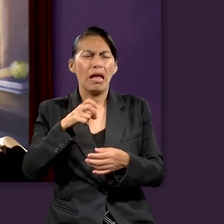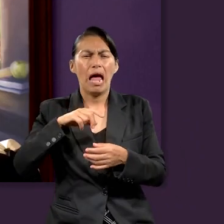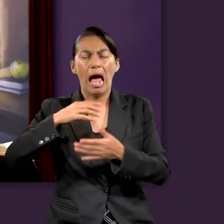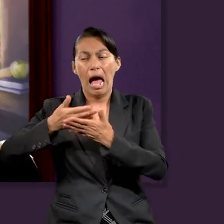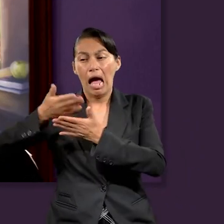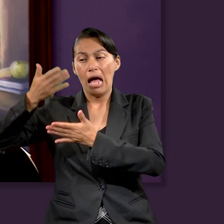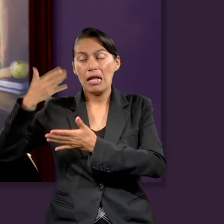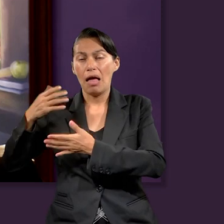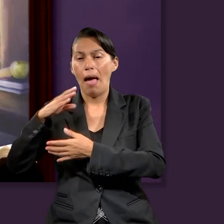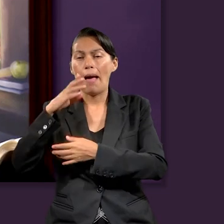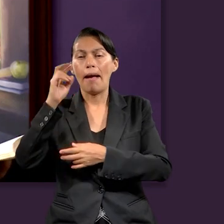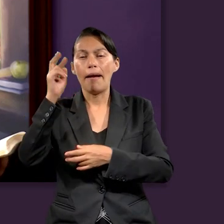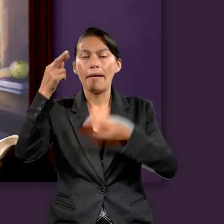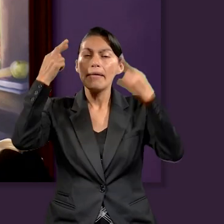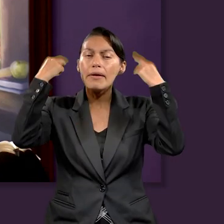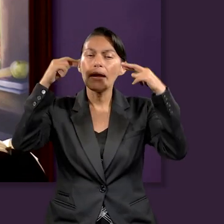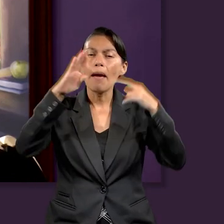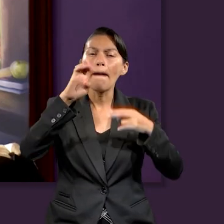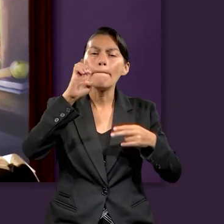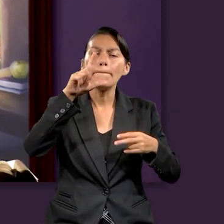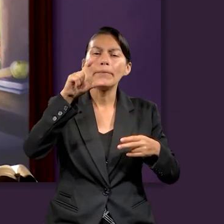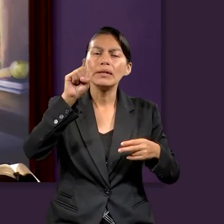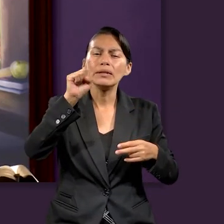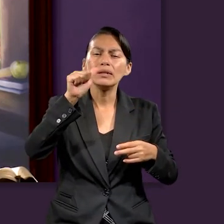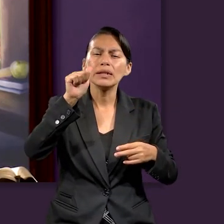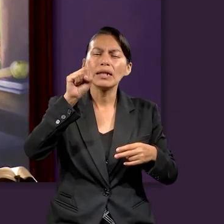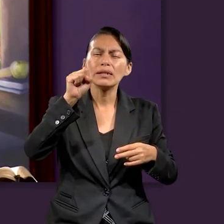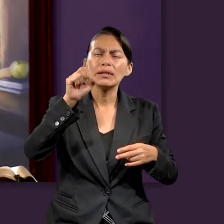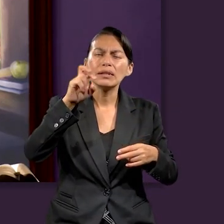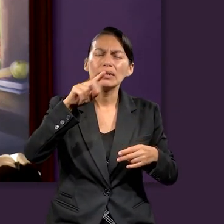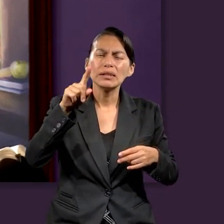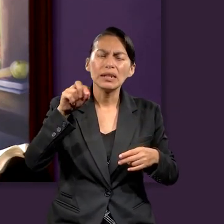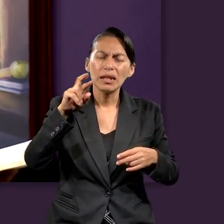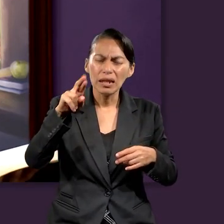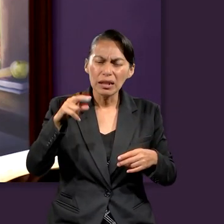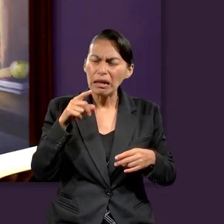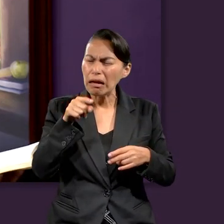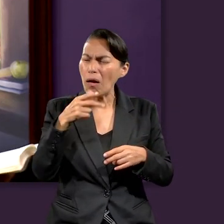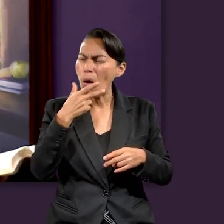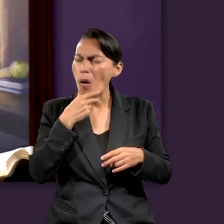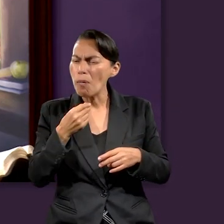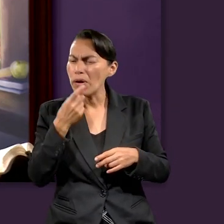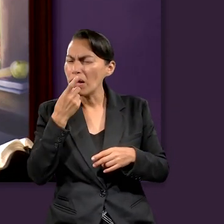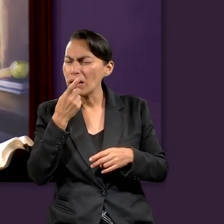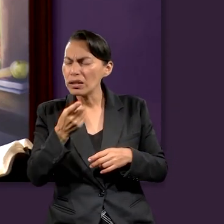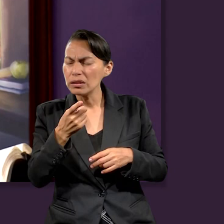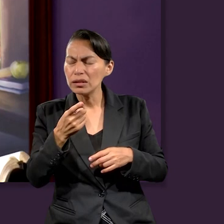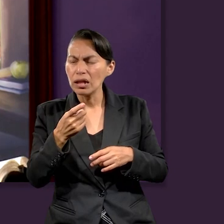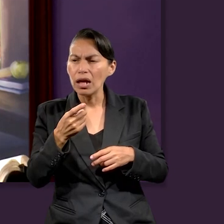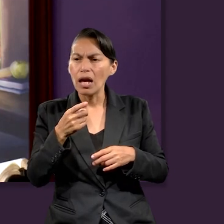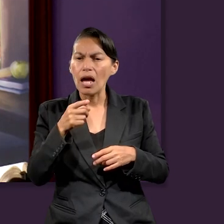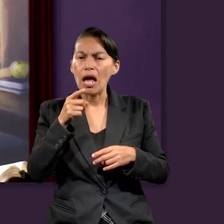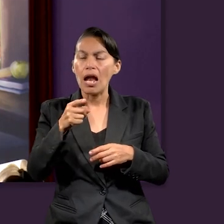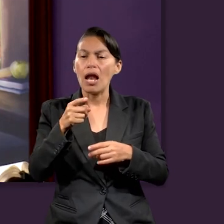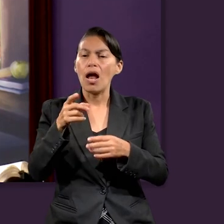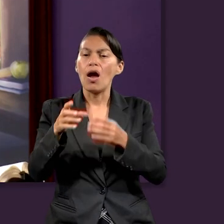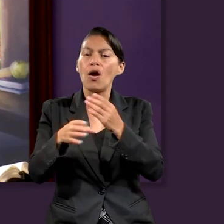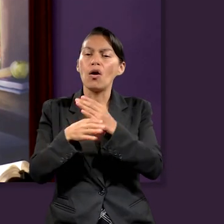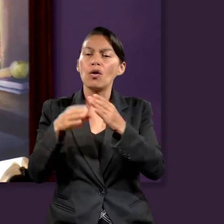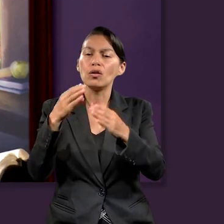dioses, él manda a traer los vasos de oro y plata que fueron extraídos del templo de Jerusalén. Y es ahí cuando Dios